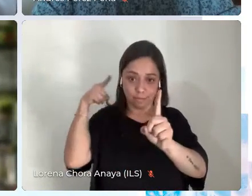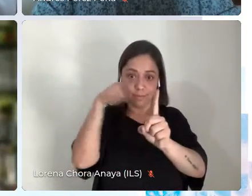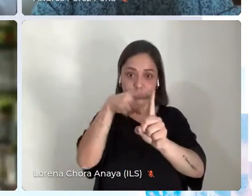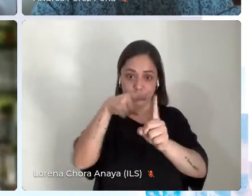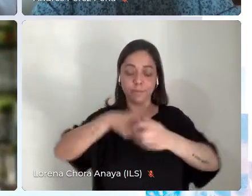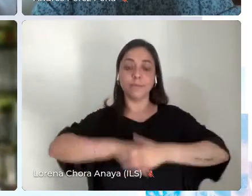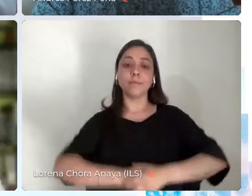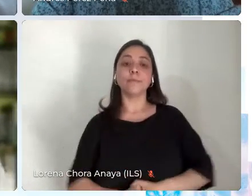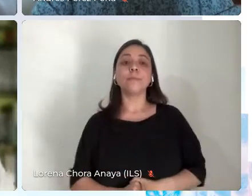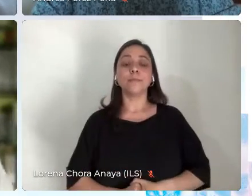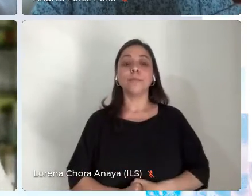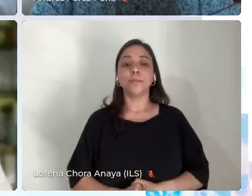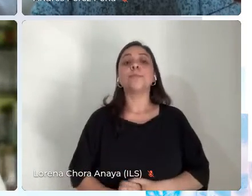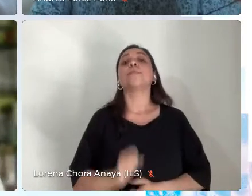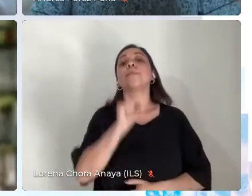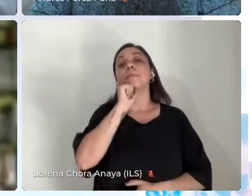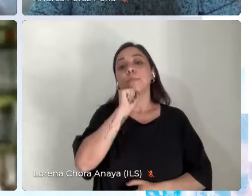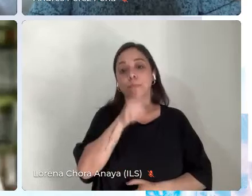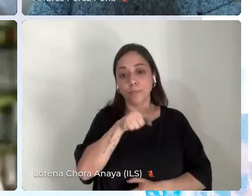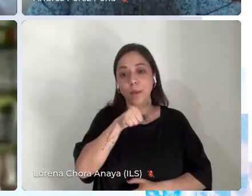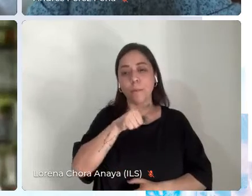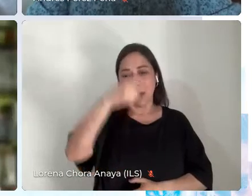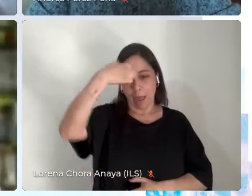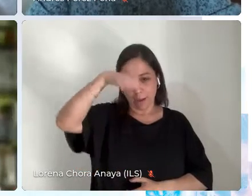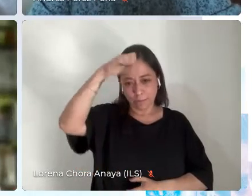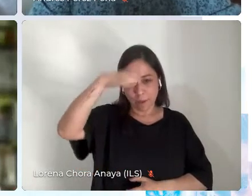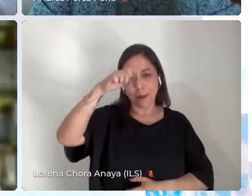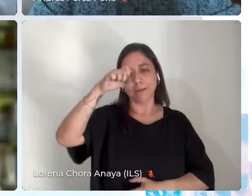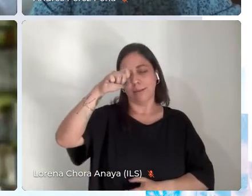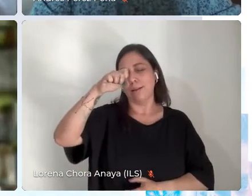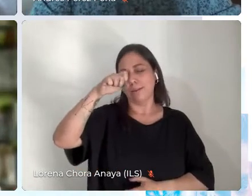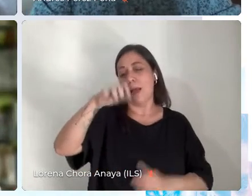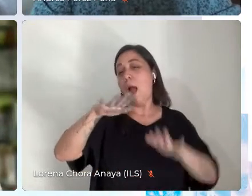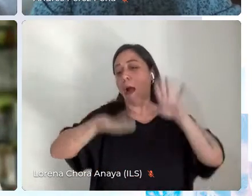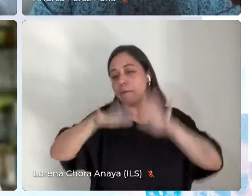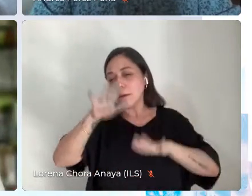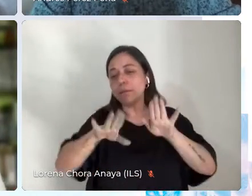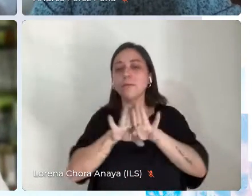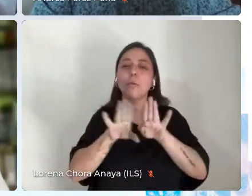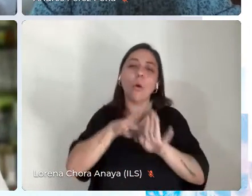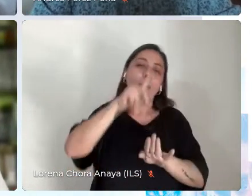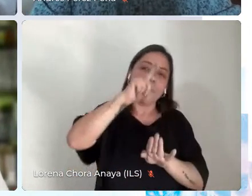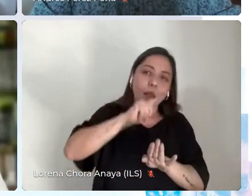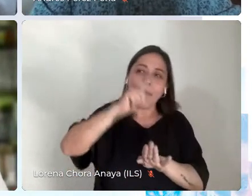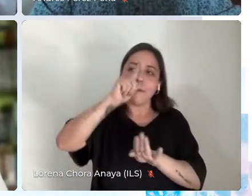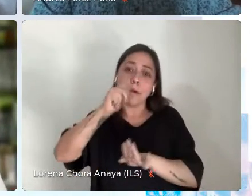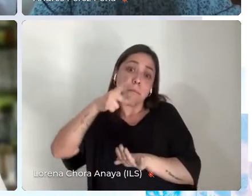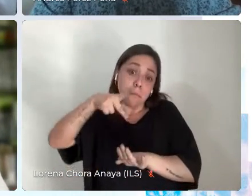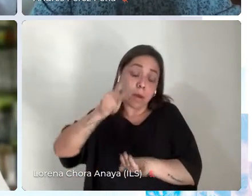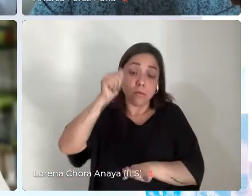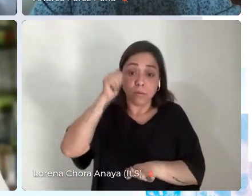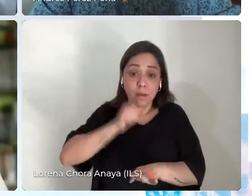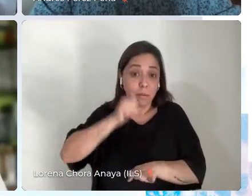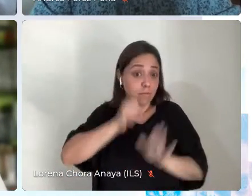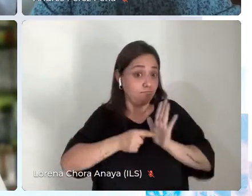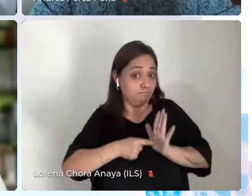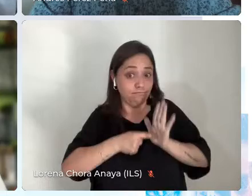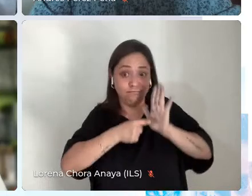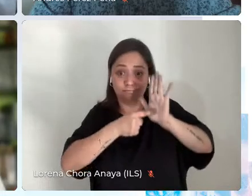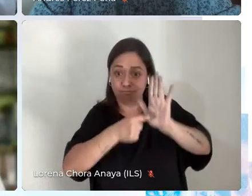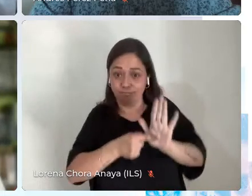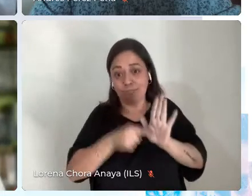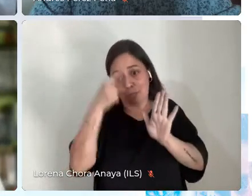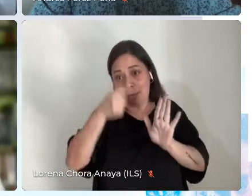también en estas experiencias que no siempre salen bien, pero pues que nos sirve mucho compartirla con los demás. Agradezco mucho la participación